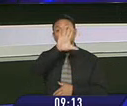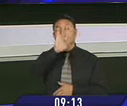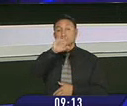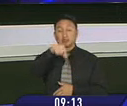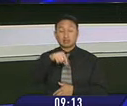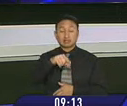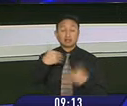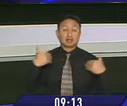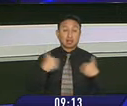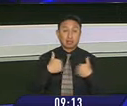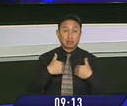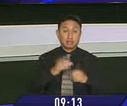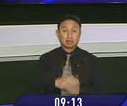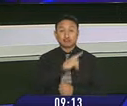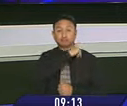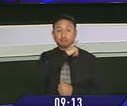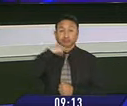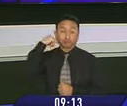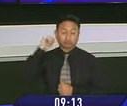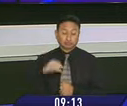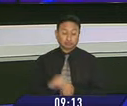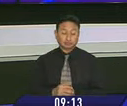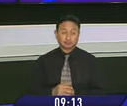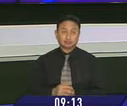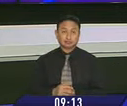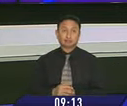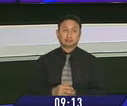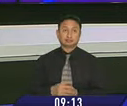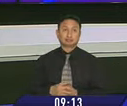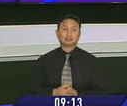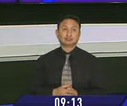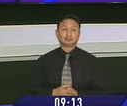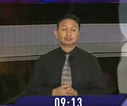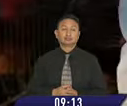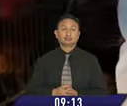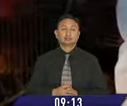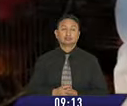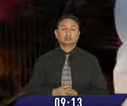1.252.086 animales han muerto o ya han sido sacrificados.